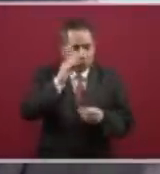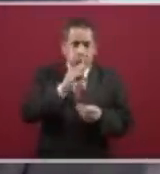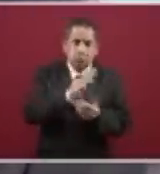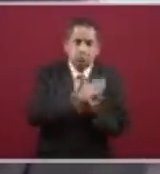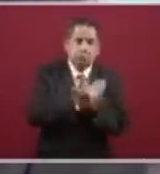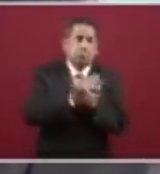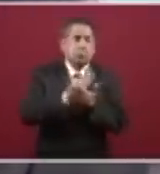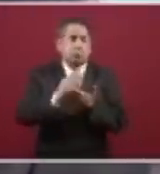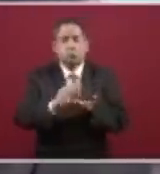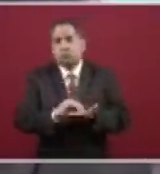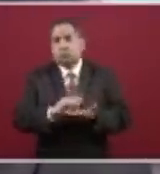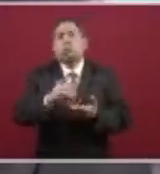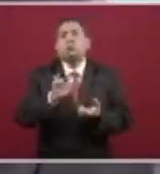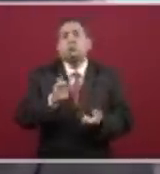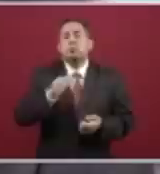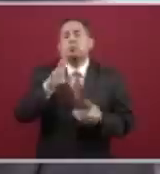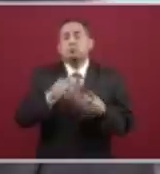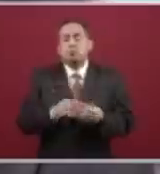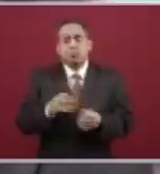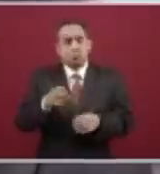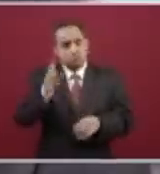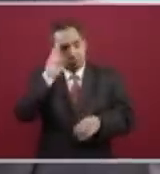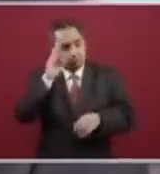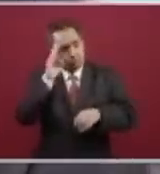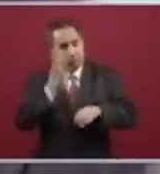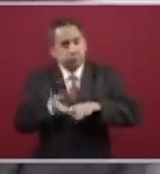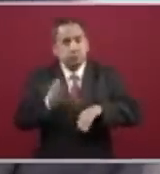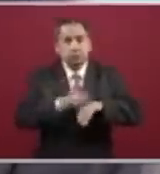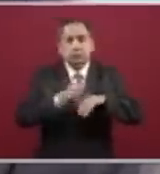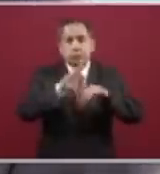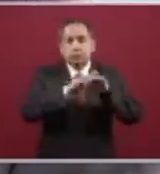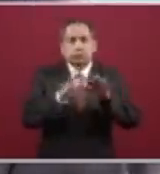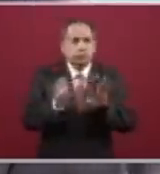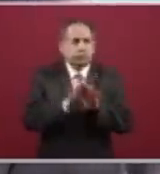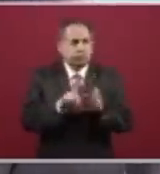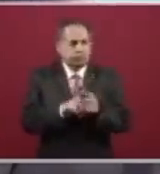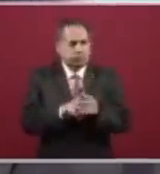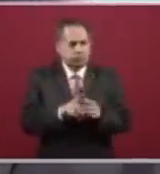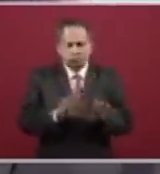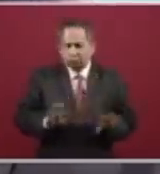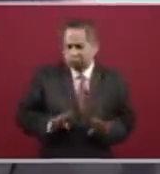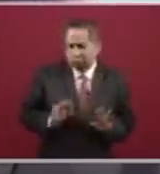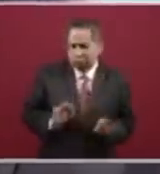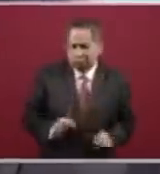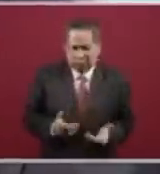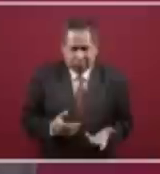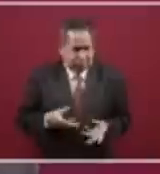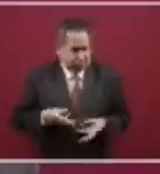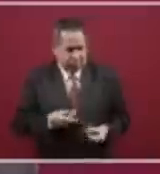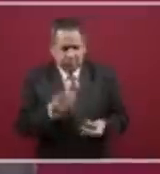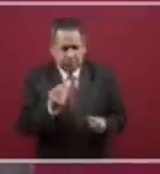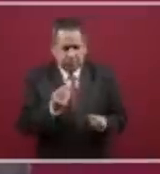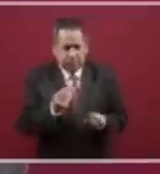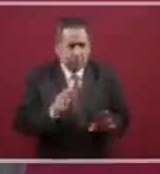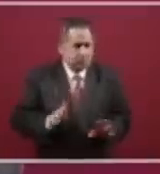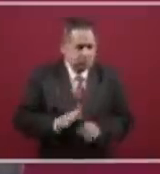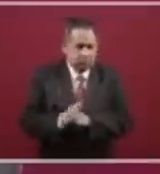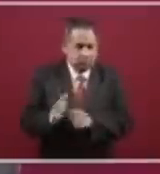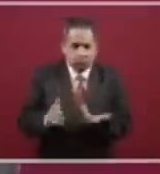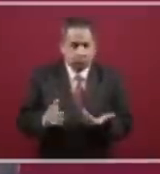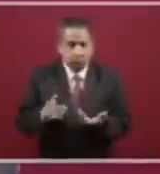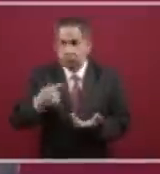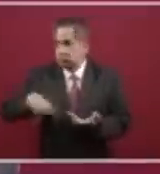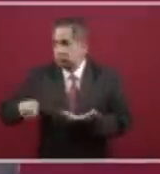considerablemente sin que se actualizará el análisis costo-beneficio original provocando que las fuentes de